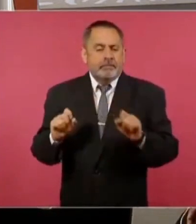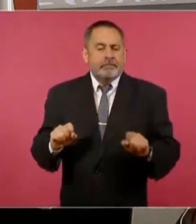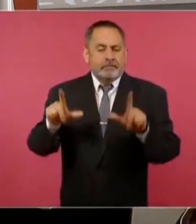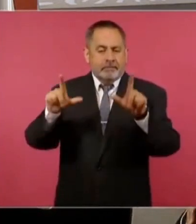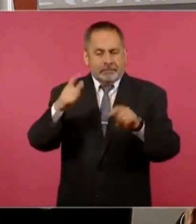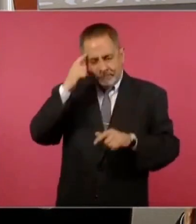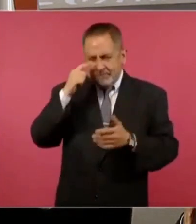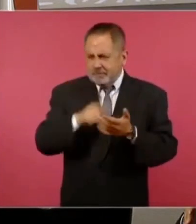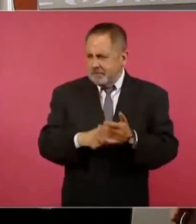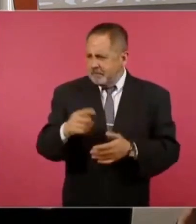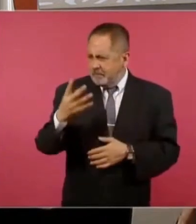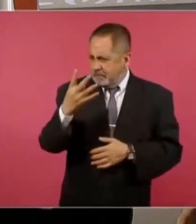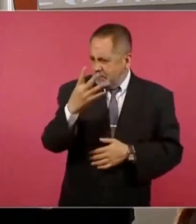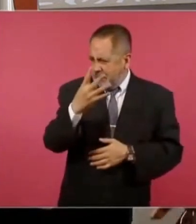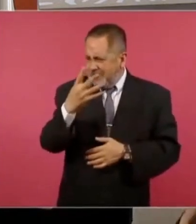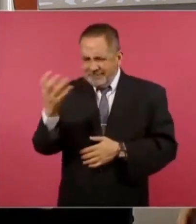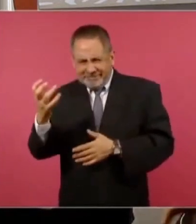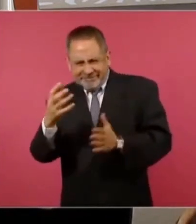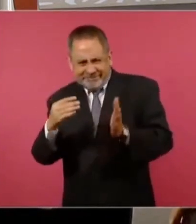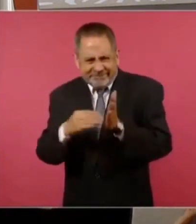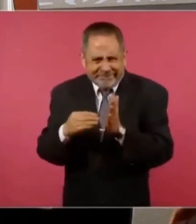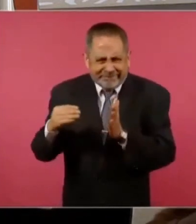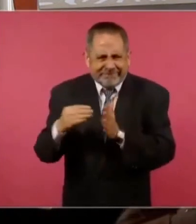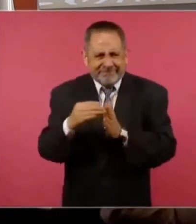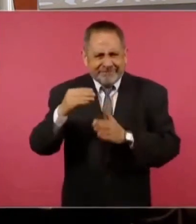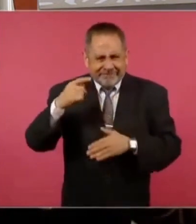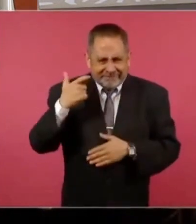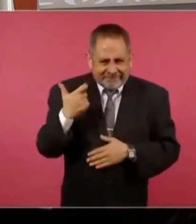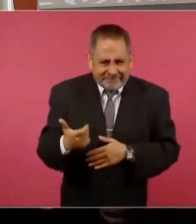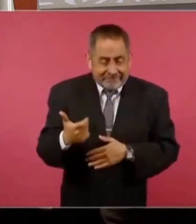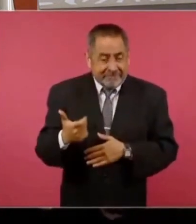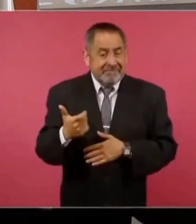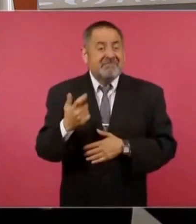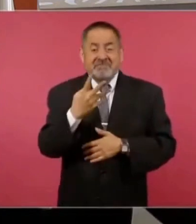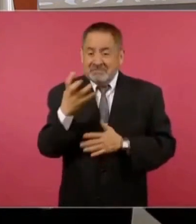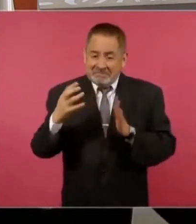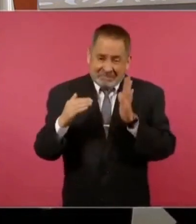de 400 millones de pesos?